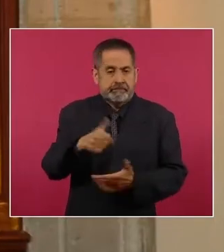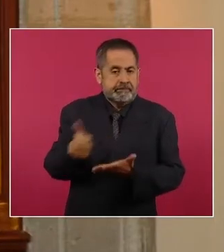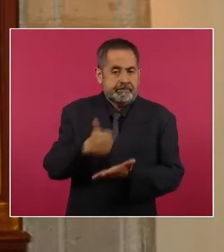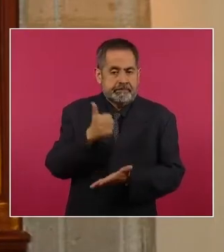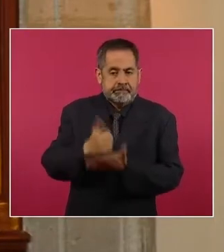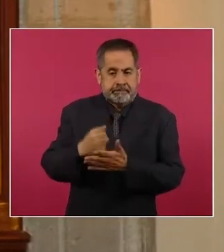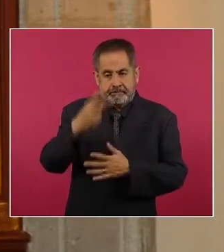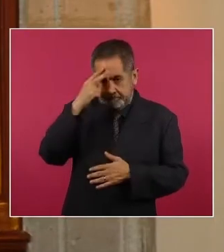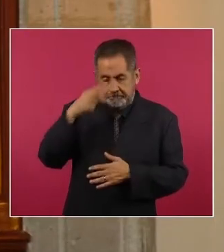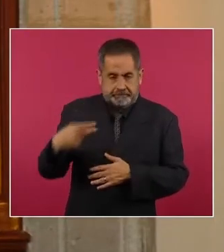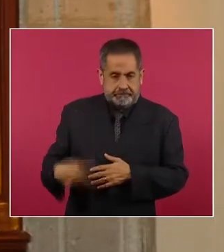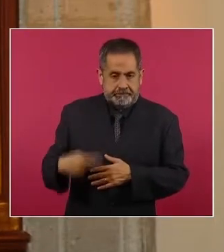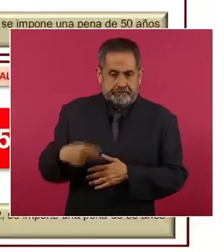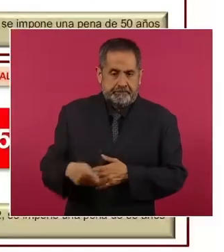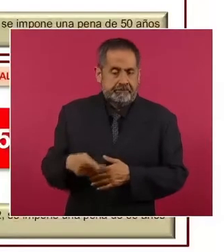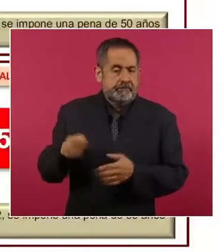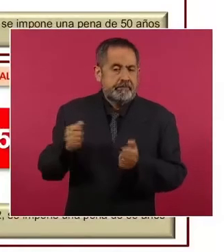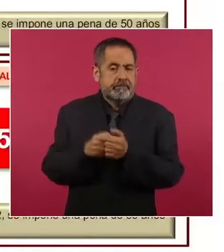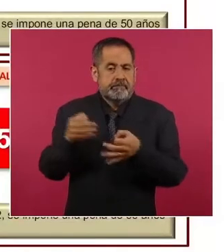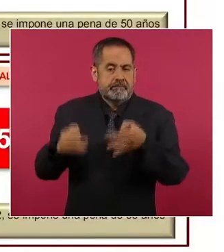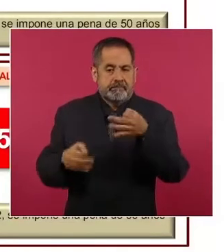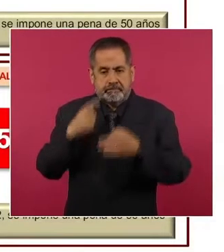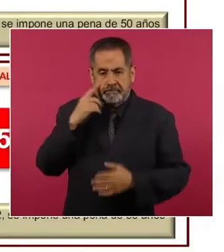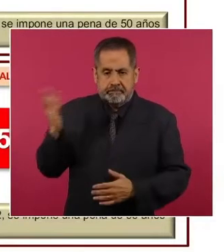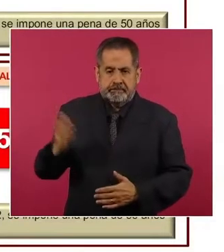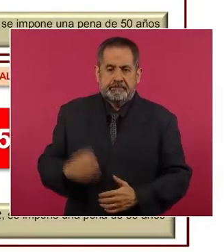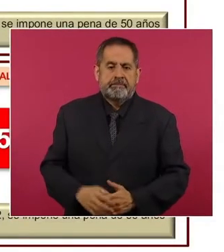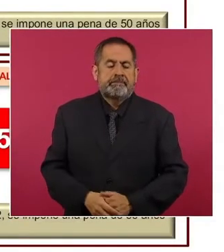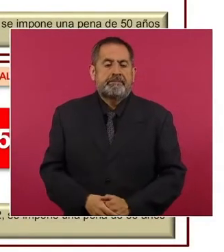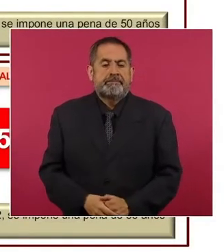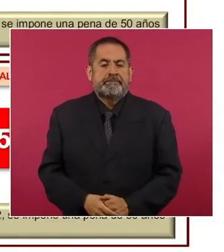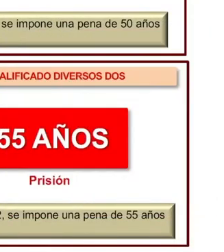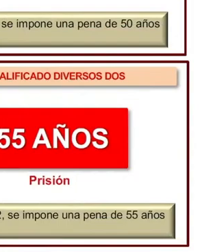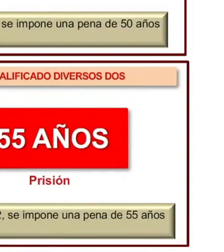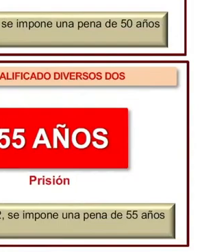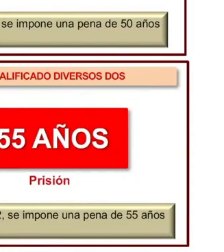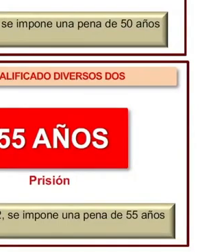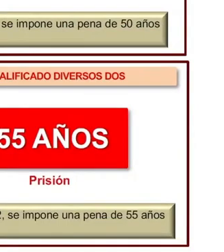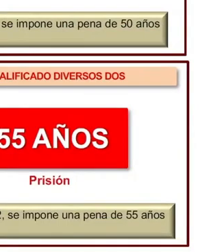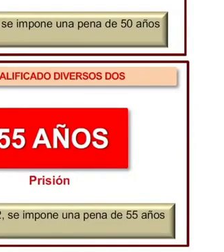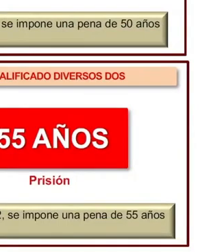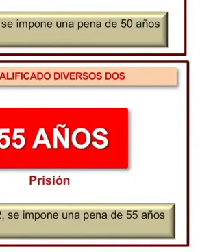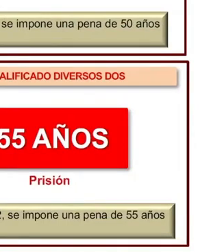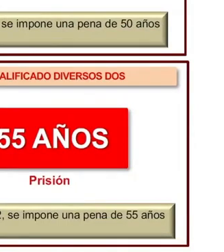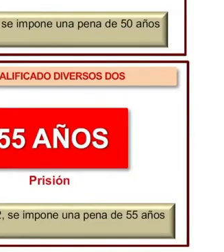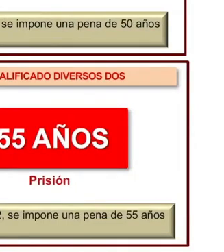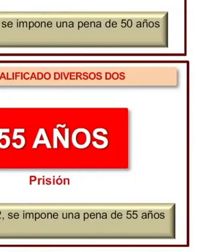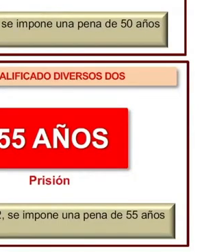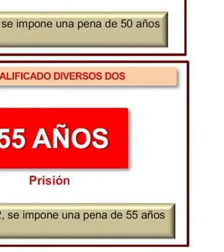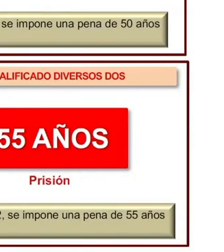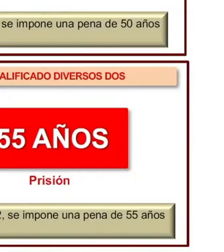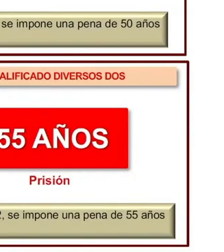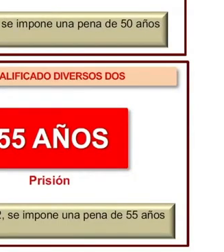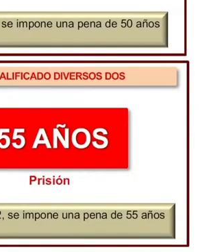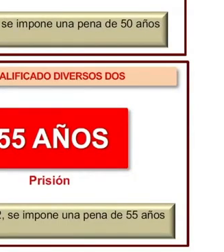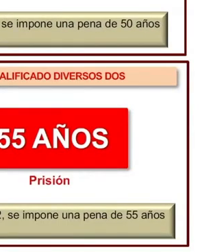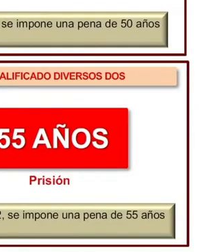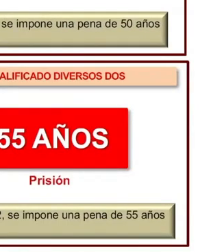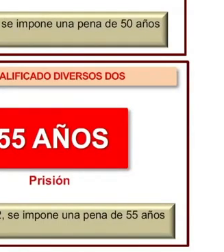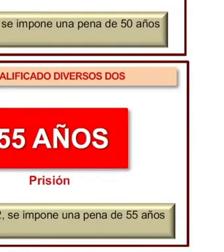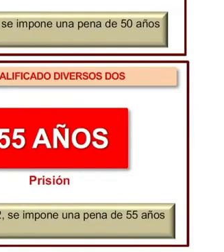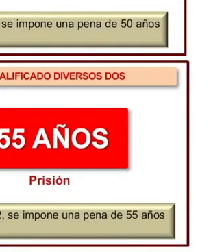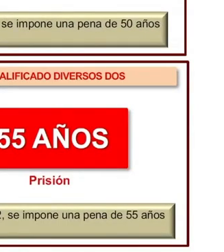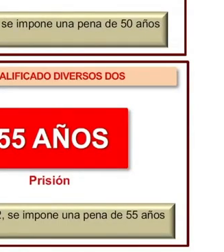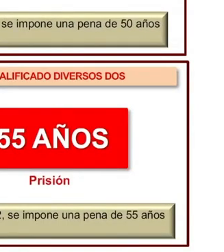Fiscalía Local, ante el Tribunal de la Ciudad de México, logró sentencias condenatorias a un feminicida, Juan Carlos